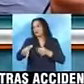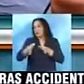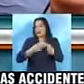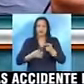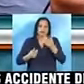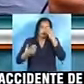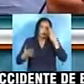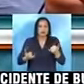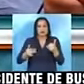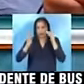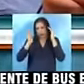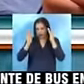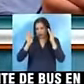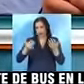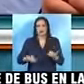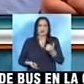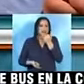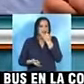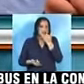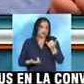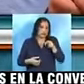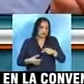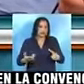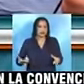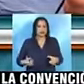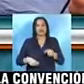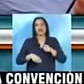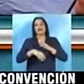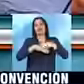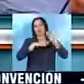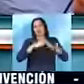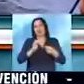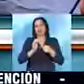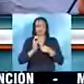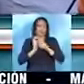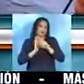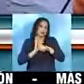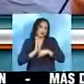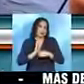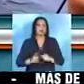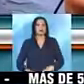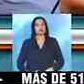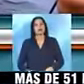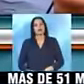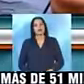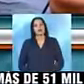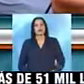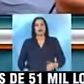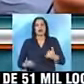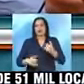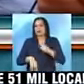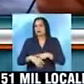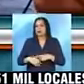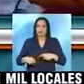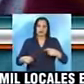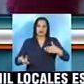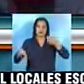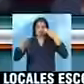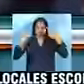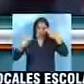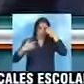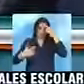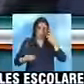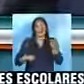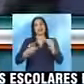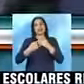a estar atentos también, a ver cuál es la situación durante los próximos minutos. No, y la situación con el calor, ¿no? Imagínate, pleno mediodía estar metido en esa